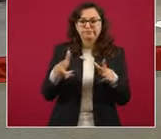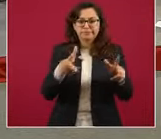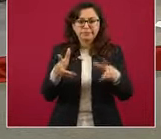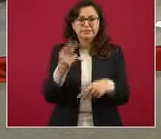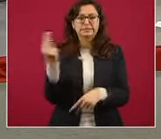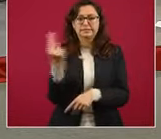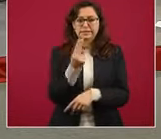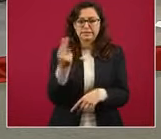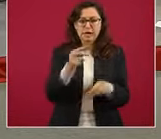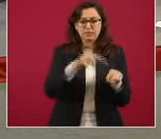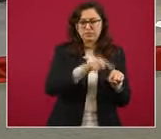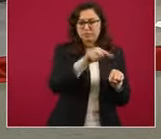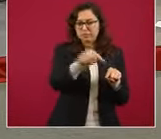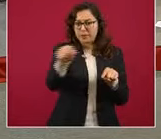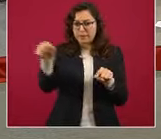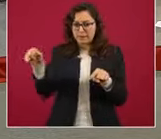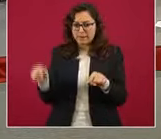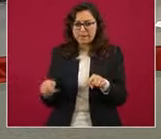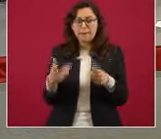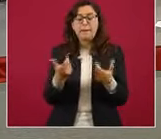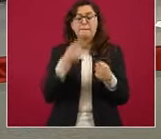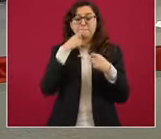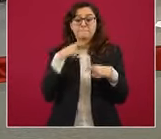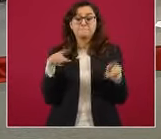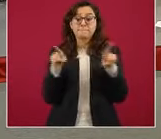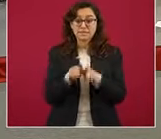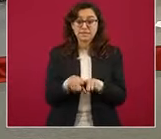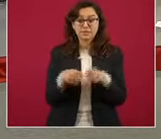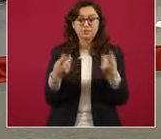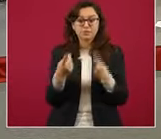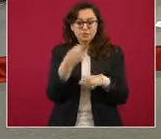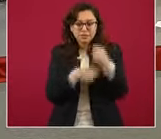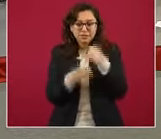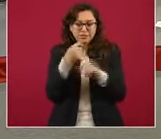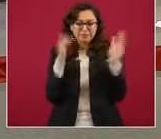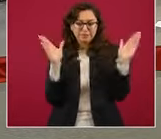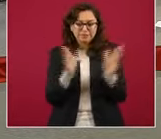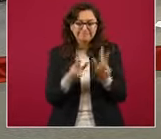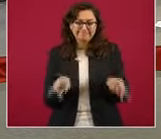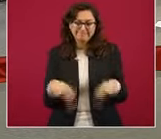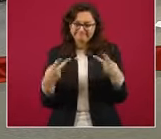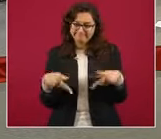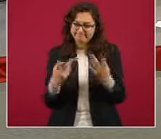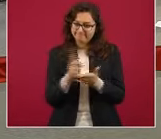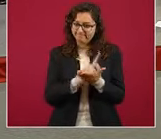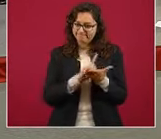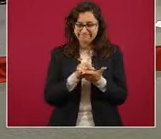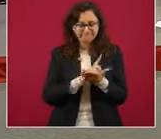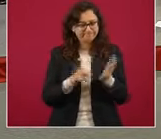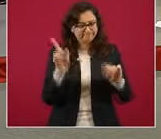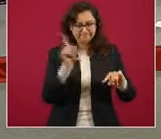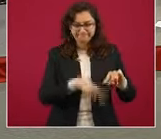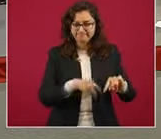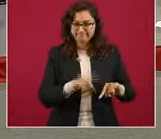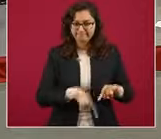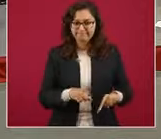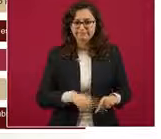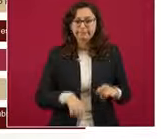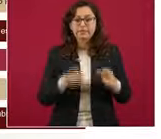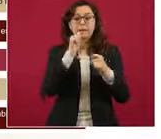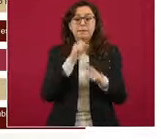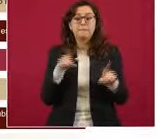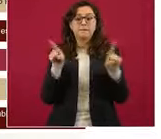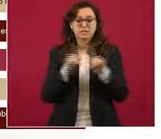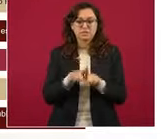va a incidir en el combate al narcomenudeo en las llamadas tienditas y abatir la extorsión, el llamado cobro de